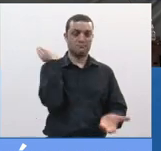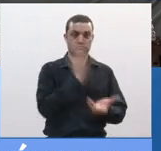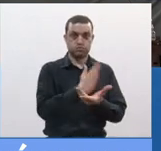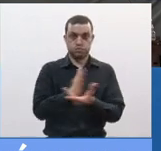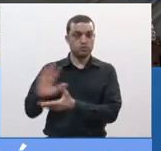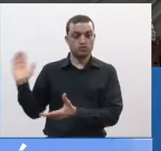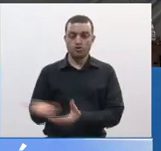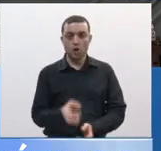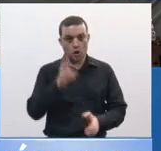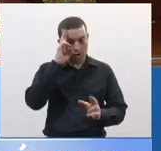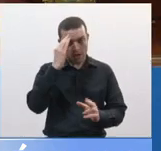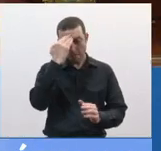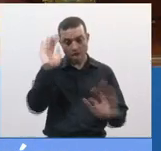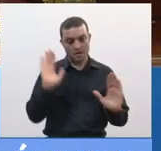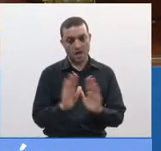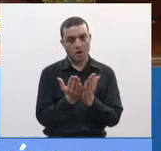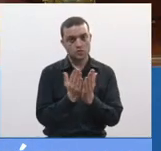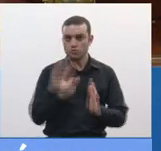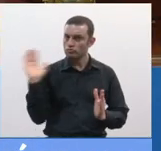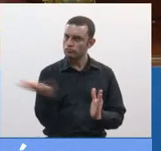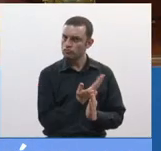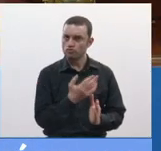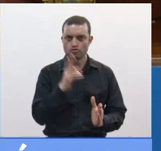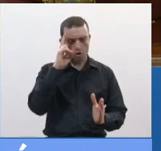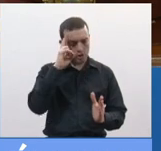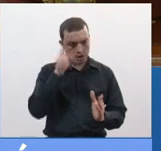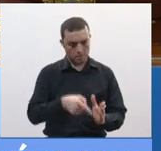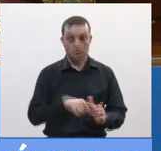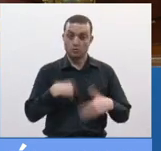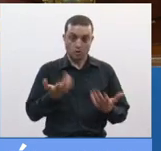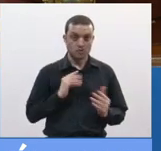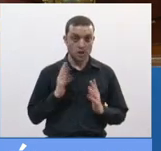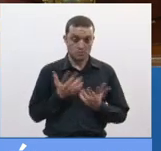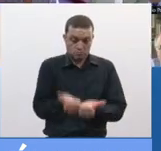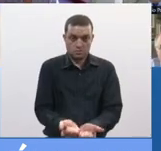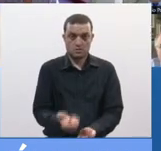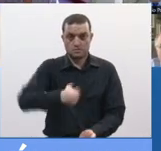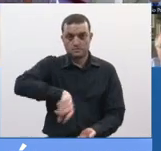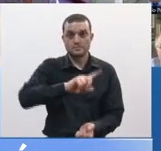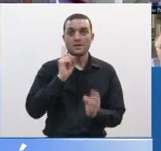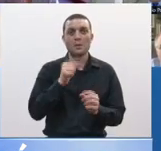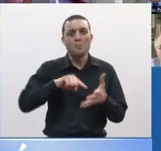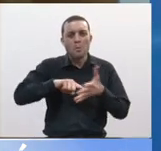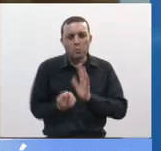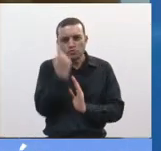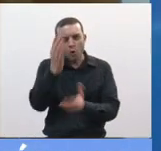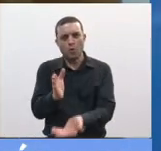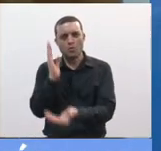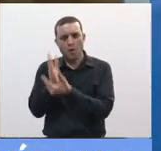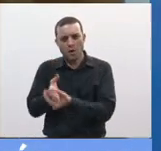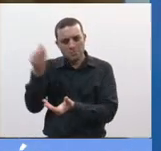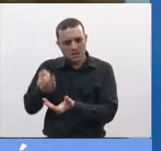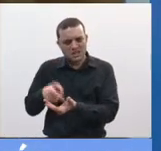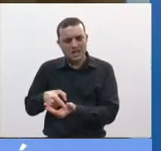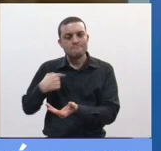constitucionales. Por eso nosotros acompañamos. Y con respecto a este pliego, porque nosotros creemos